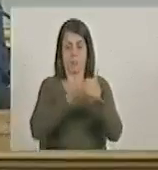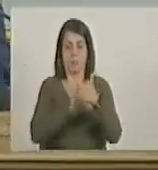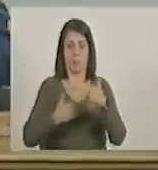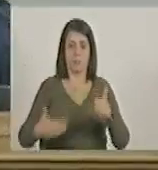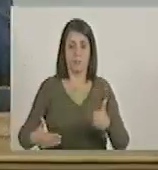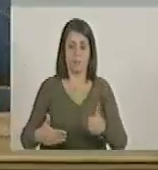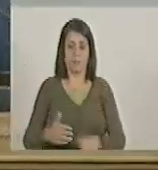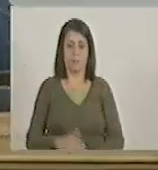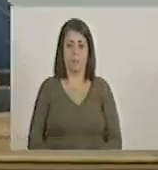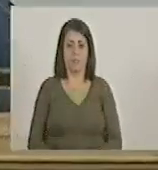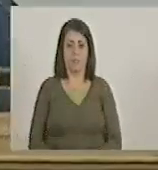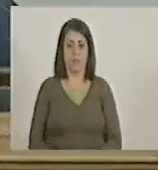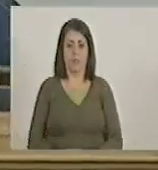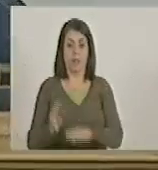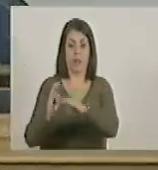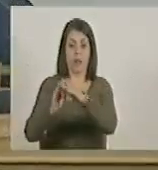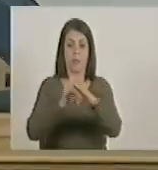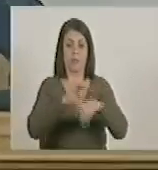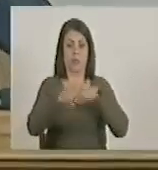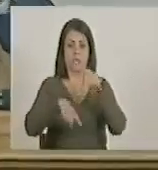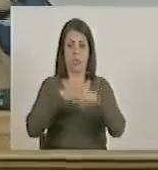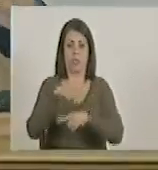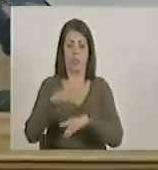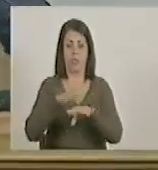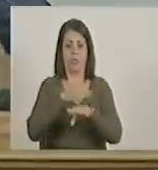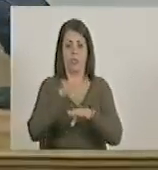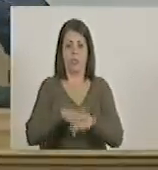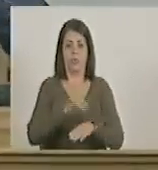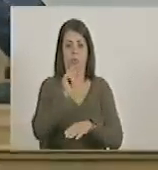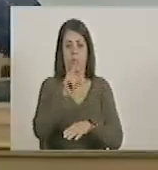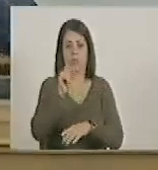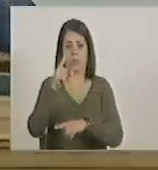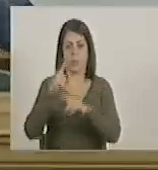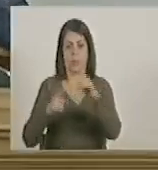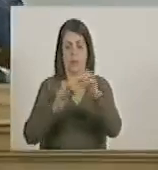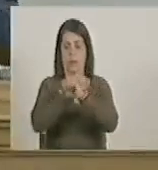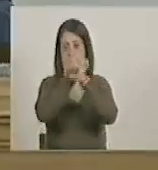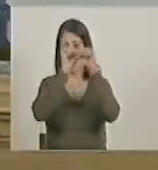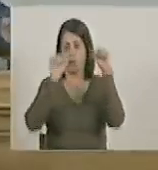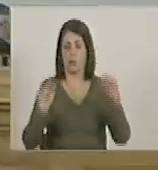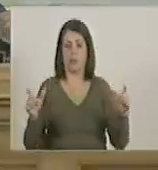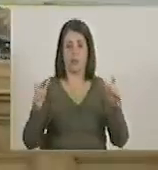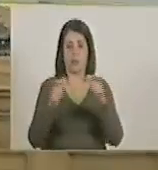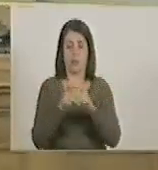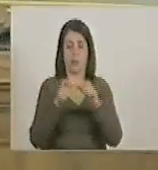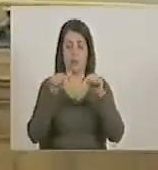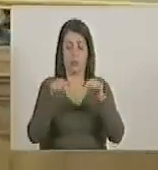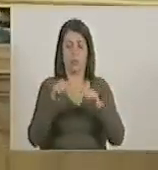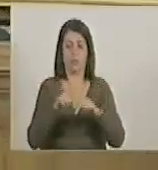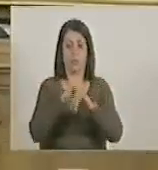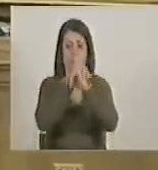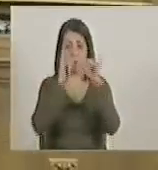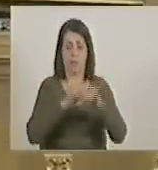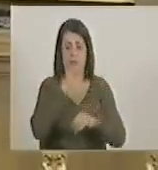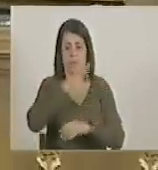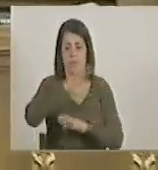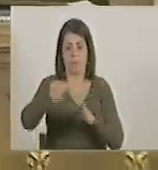vicepresidente. Bueno, se convoca para el próximo jueves, 11:30 a.m, a sesión ordinaria. Feliz